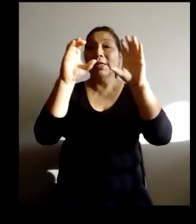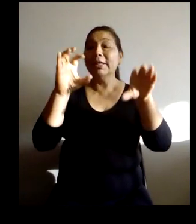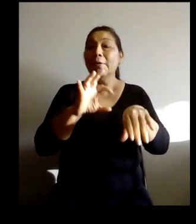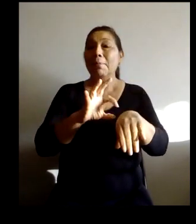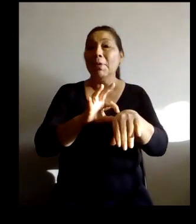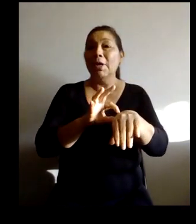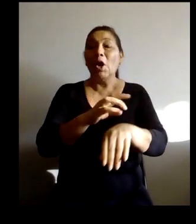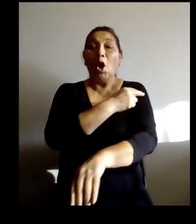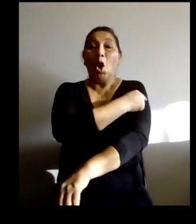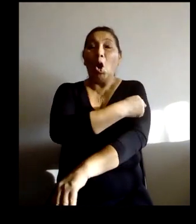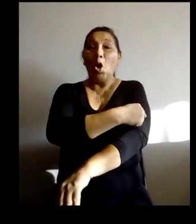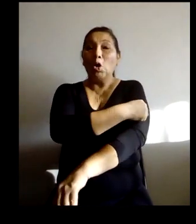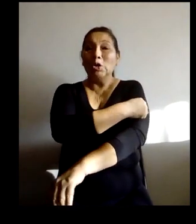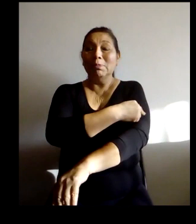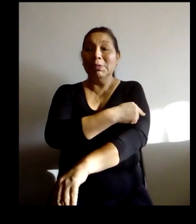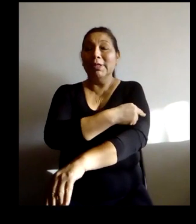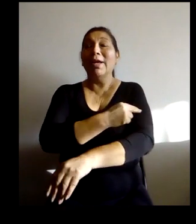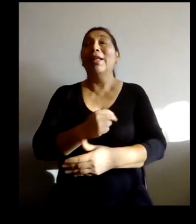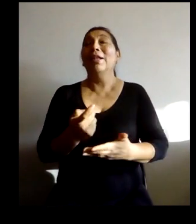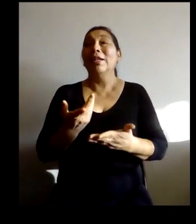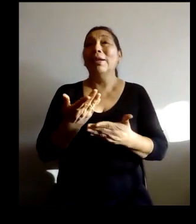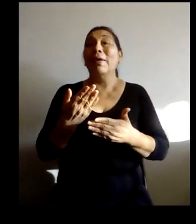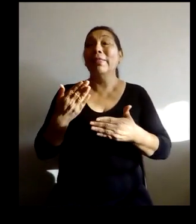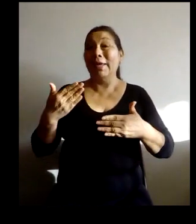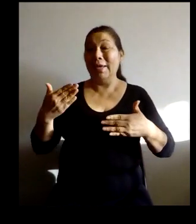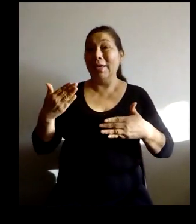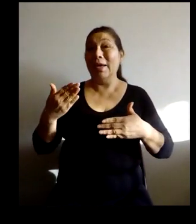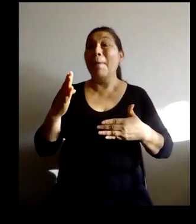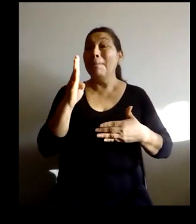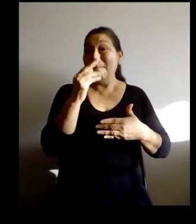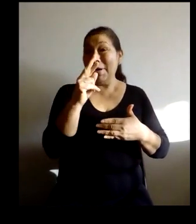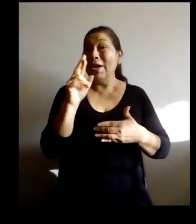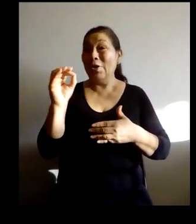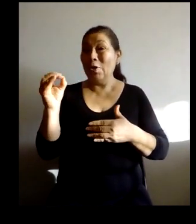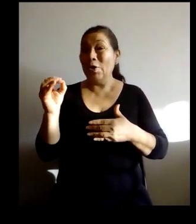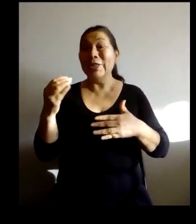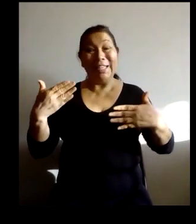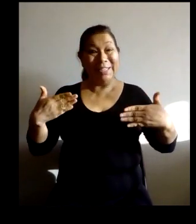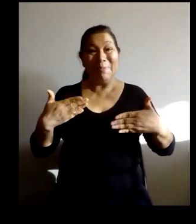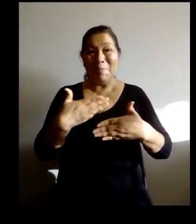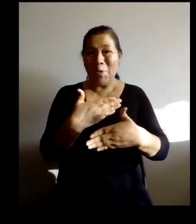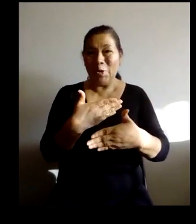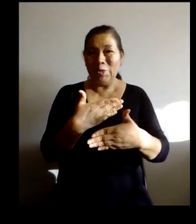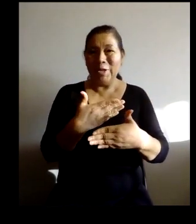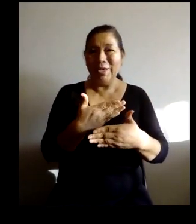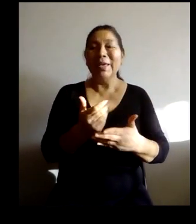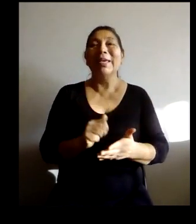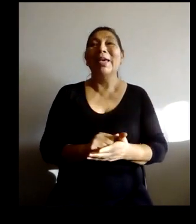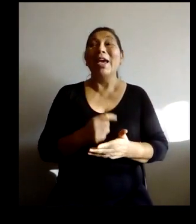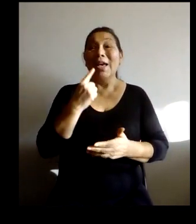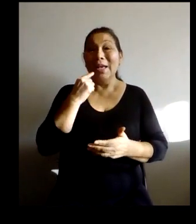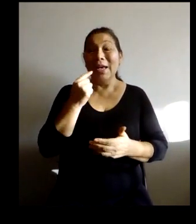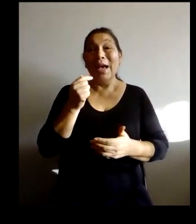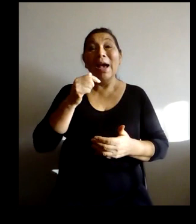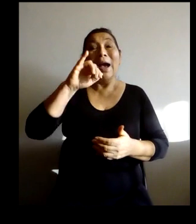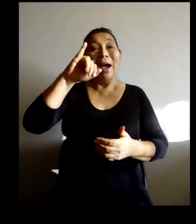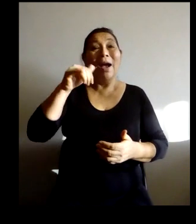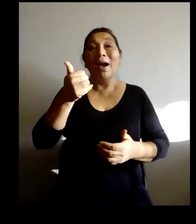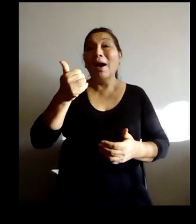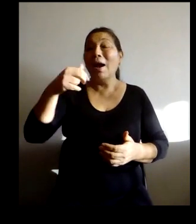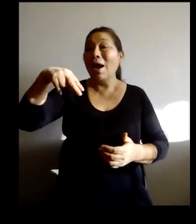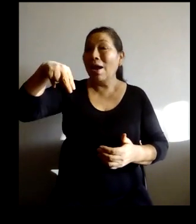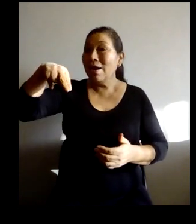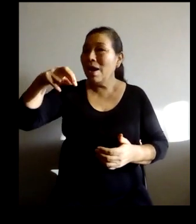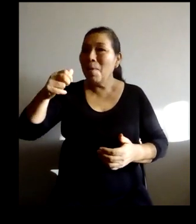emisión del certificado médico del Hospital Eliezer Guzmán Barrón, en el cual, respecto a la neumoconiosis, aparece que el señor